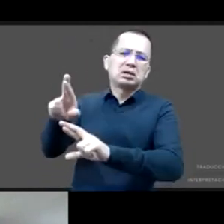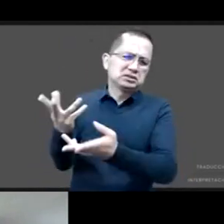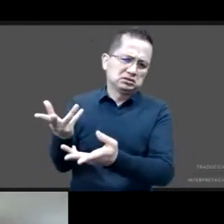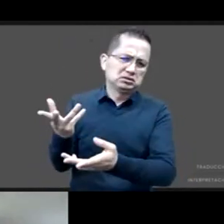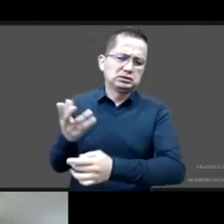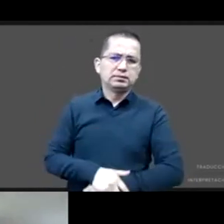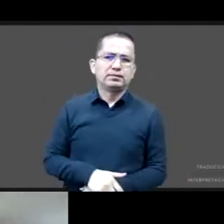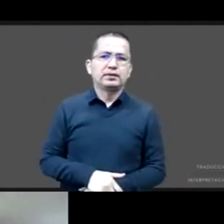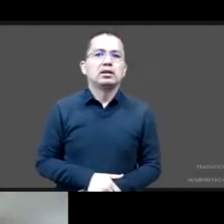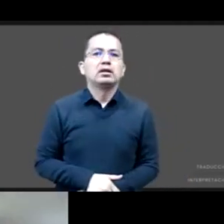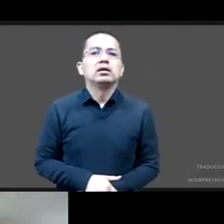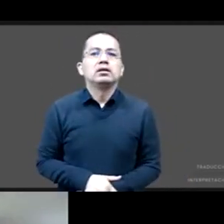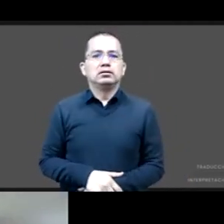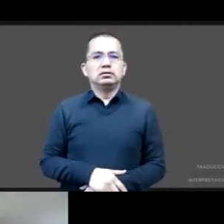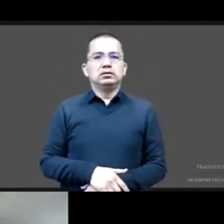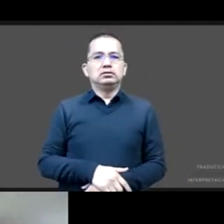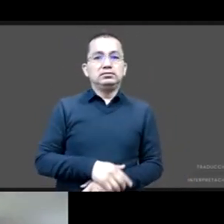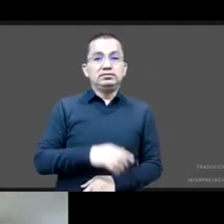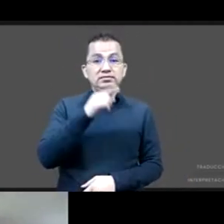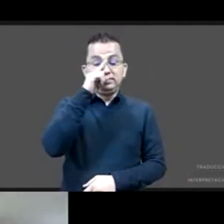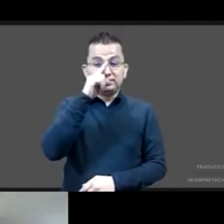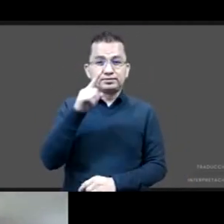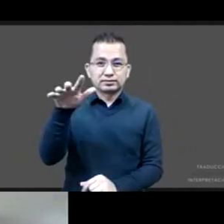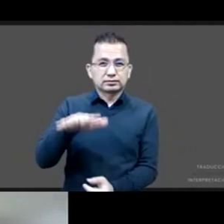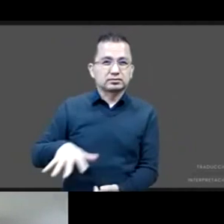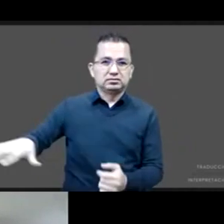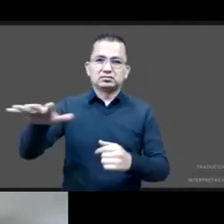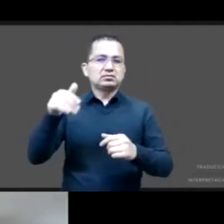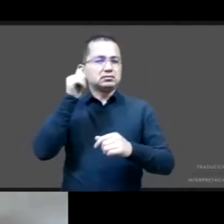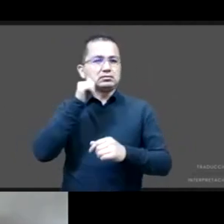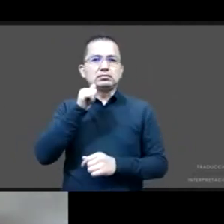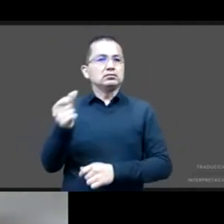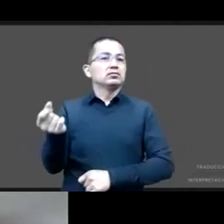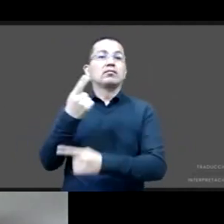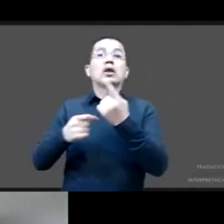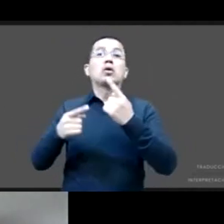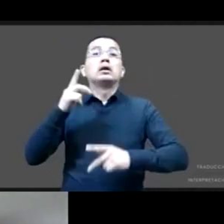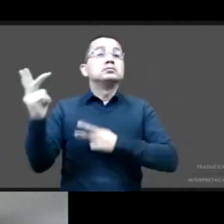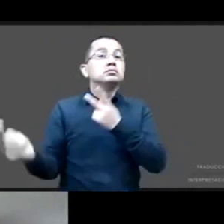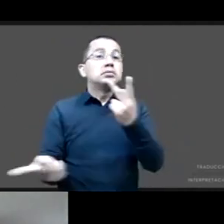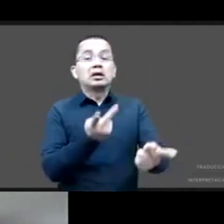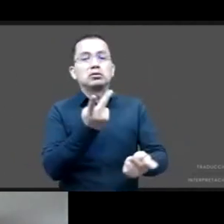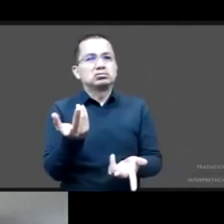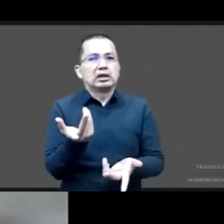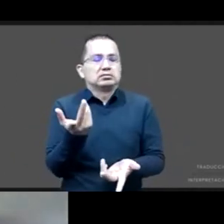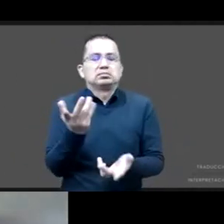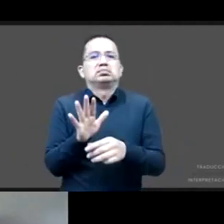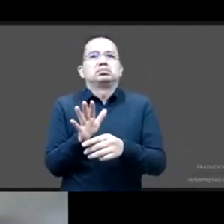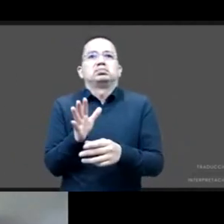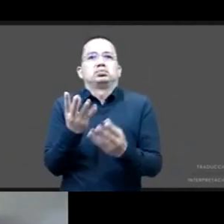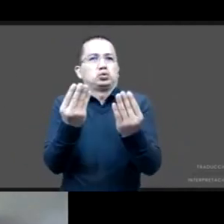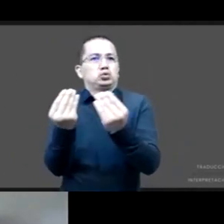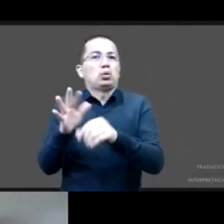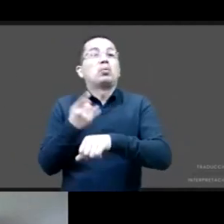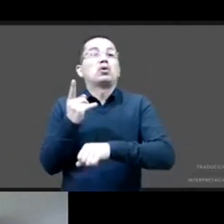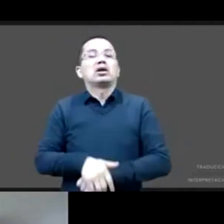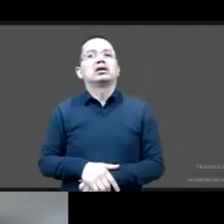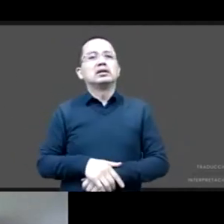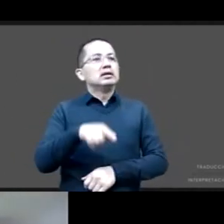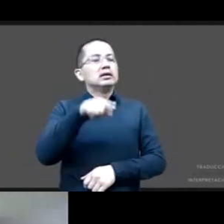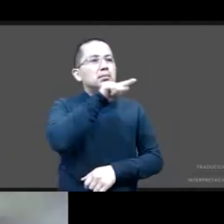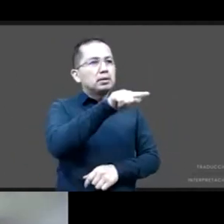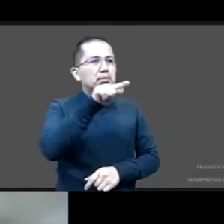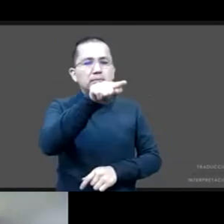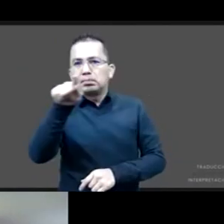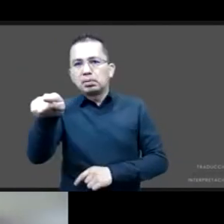siempre necesitadas yo siempre digo muchos de estos espacios generan preguntas de fórmulas